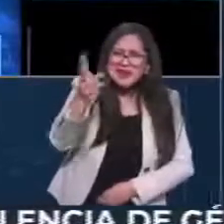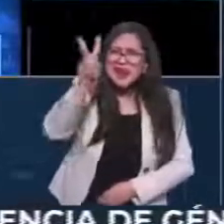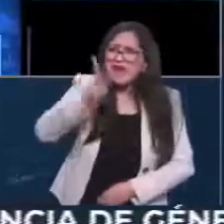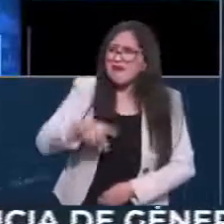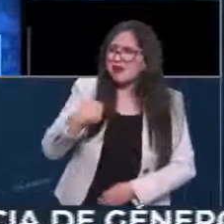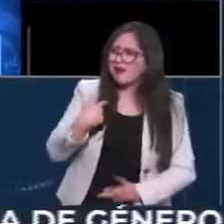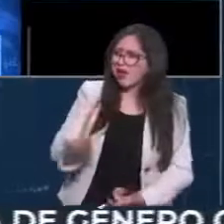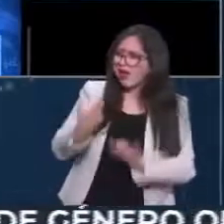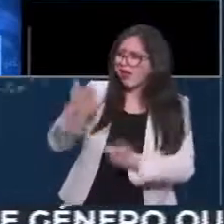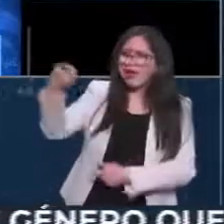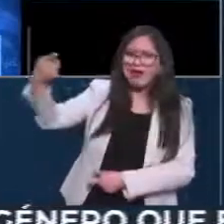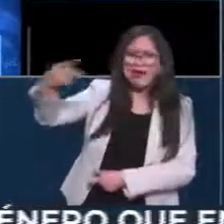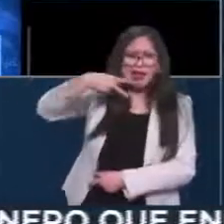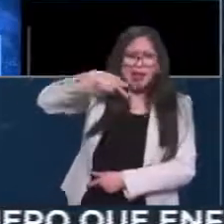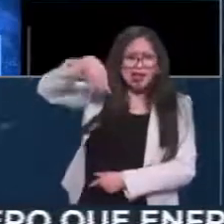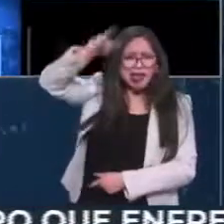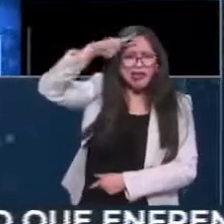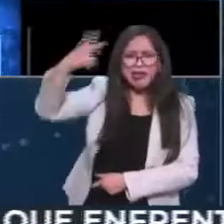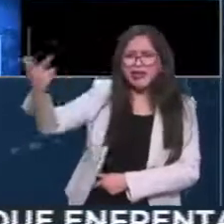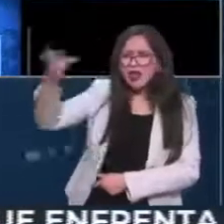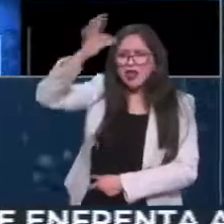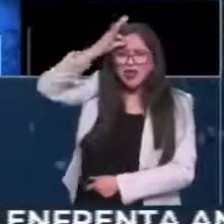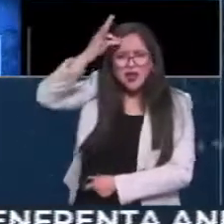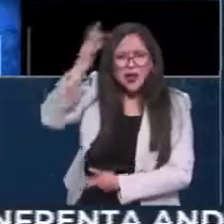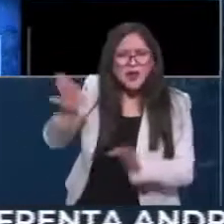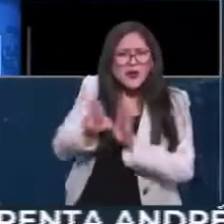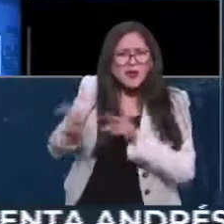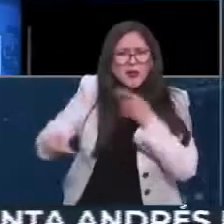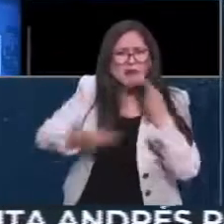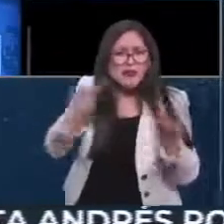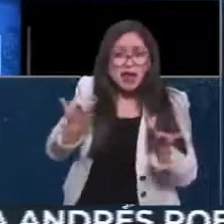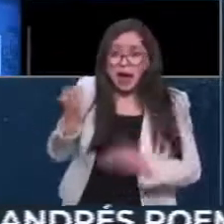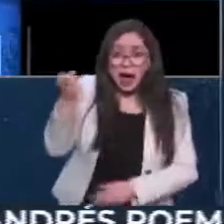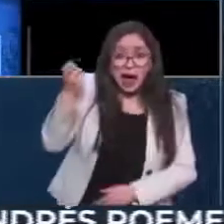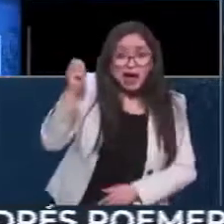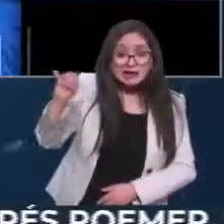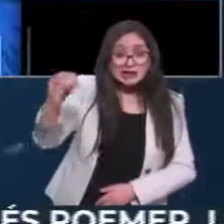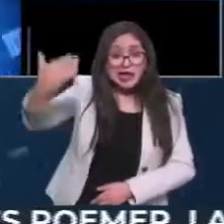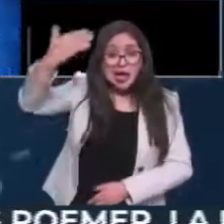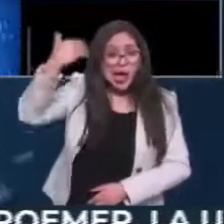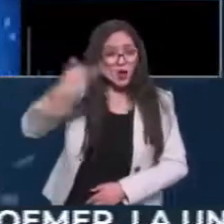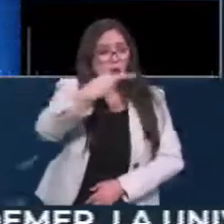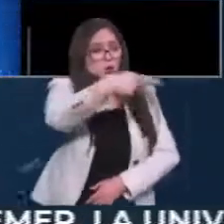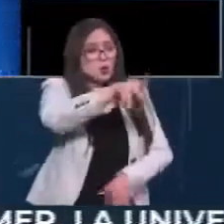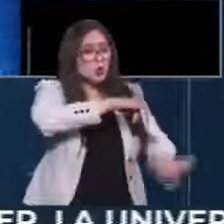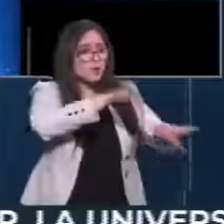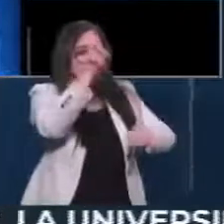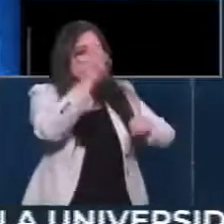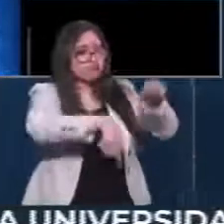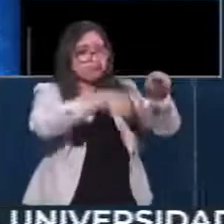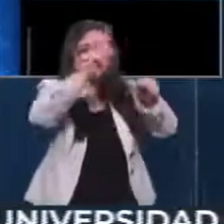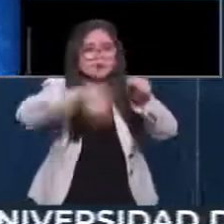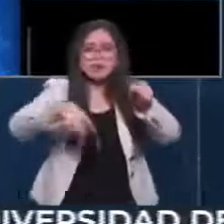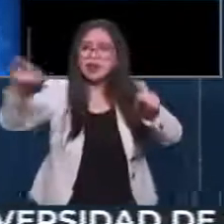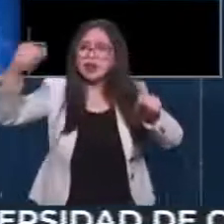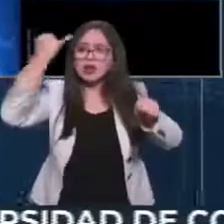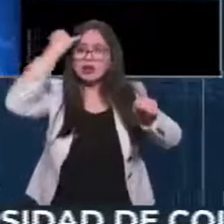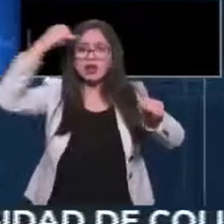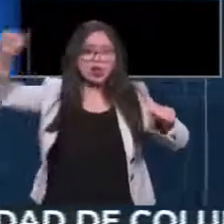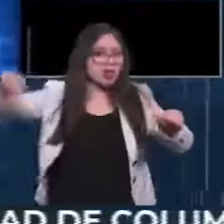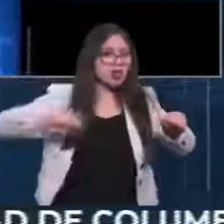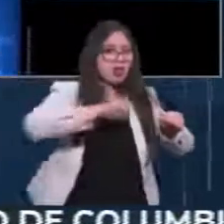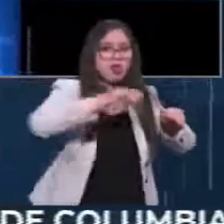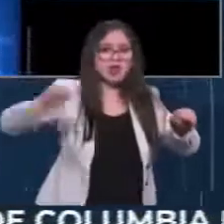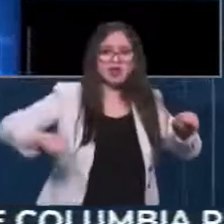y necesito tu puesto por esto. O sea, eso era como se usaba antes. Parece inverosímil. Y entonces hoy, pues que